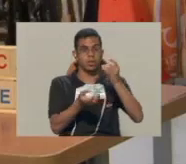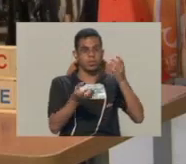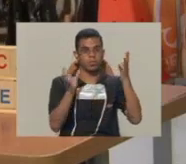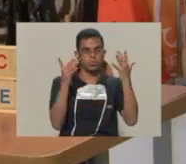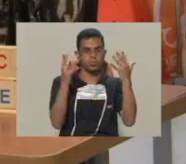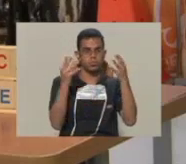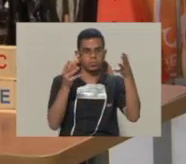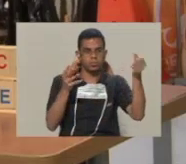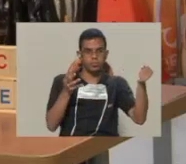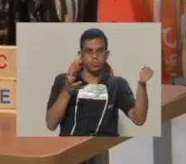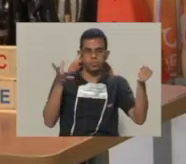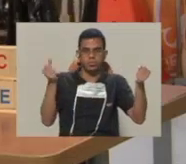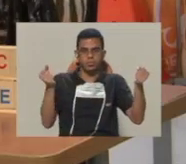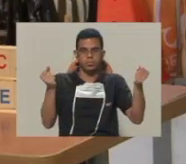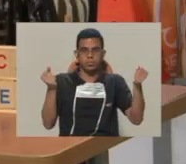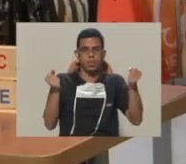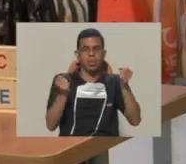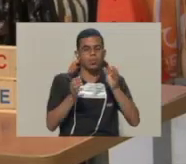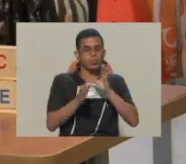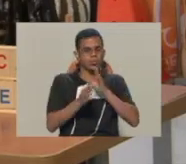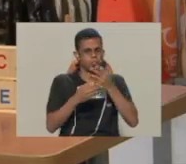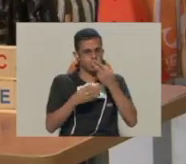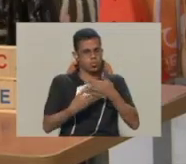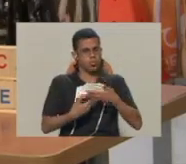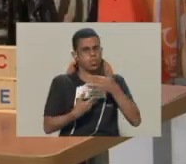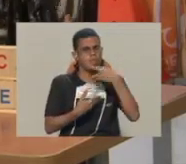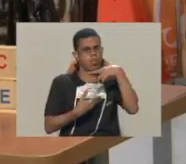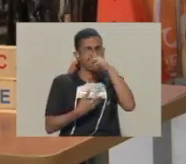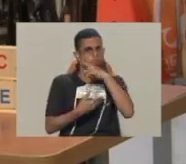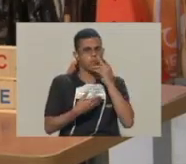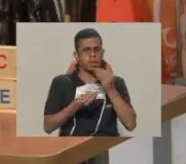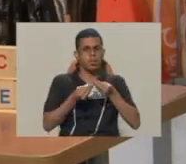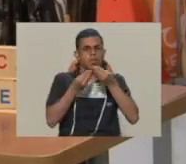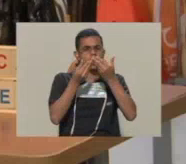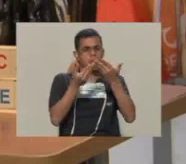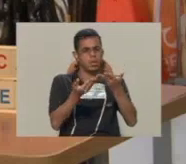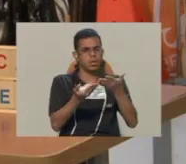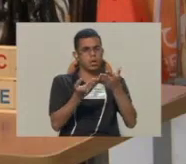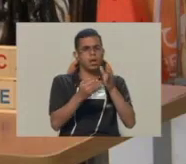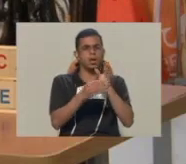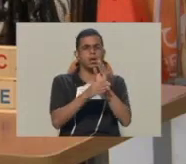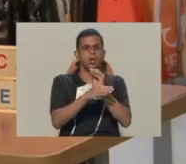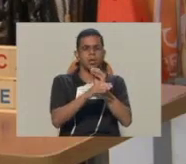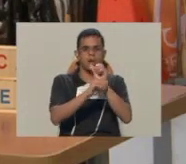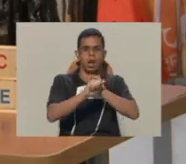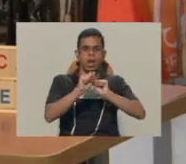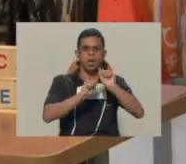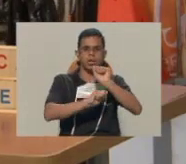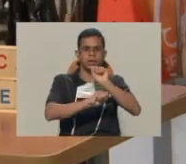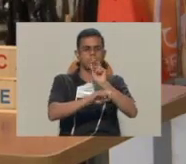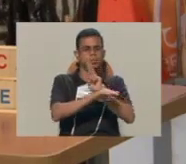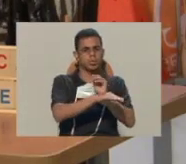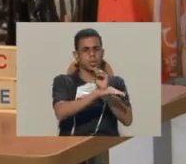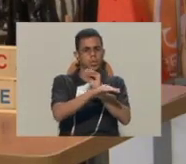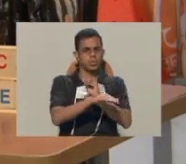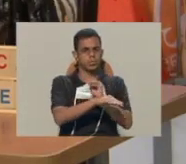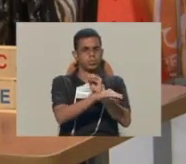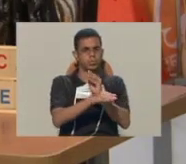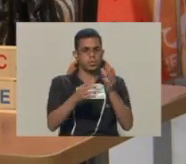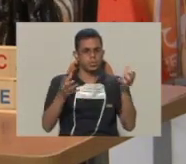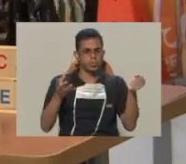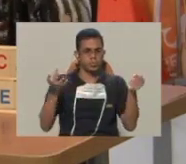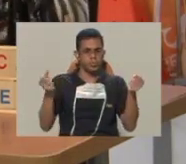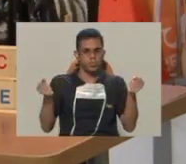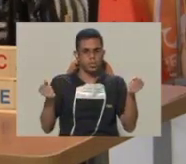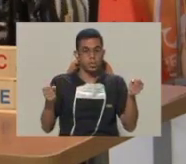que tomar de las dos manos para nosotros como papás, ¿verdad? Brindarle a ellos la seguridad y en momentos soltarlos